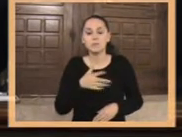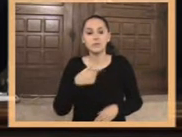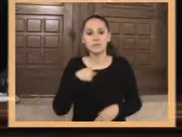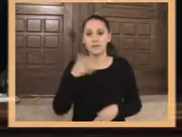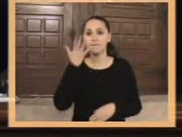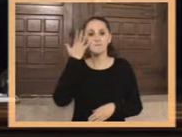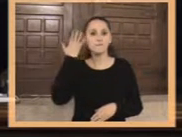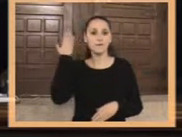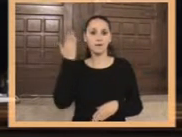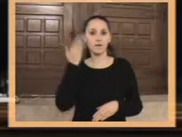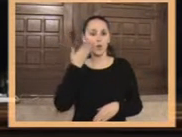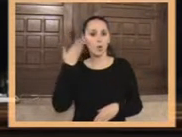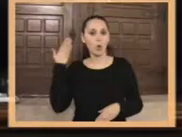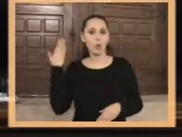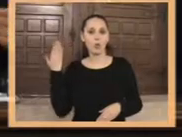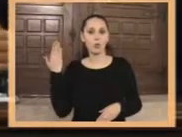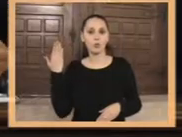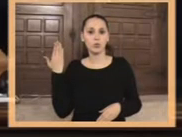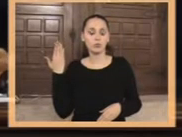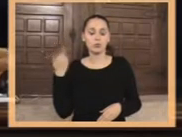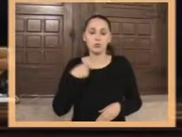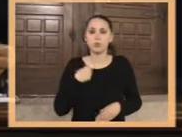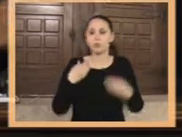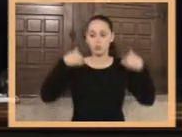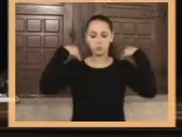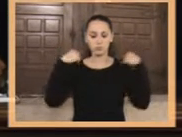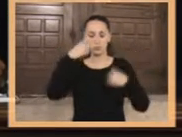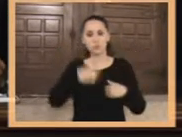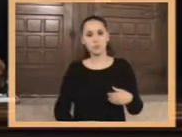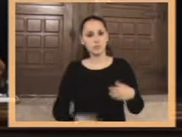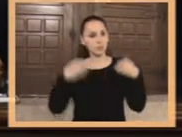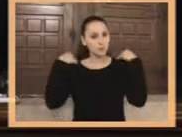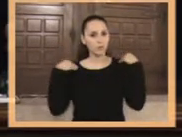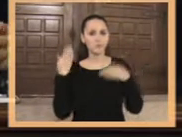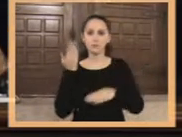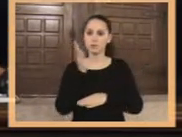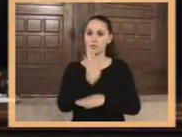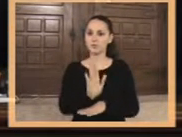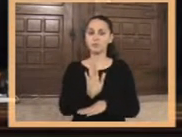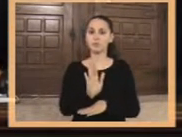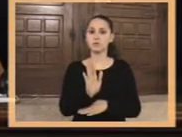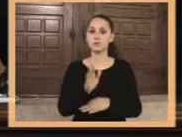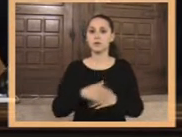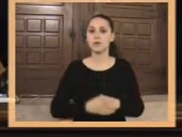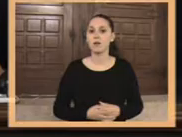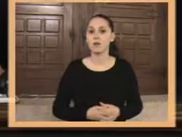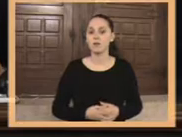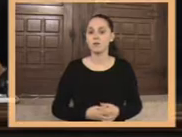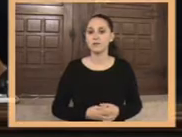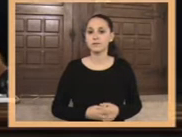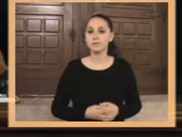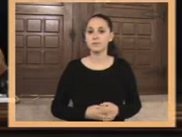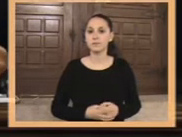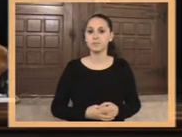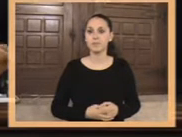voz del partido en la región. Comprenderá que eso no tiene nada que ver, diría muy poco del presidente de la Junta si cercenara